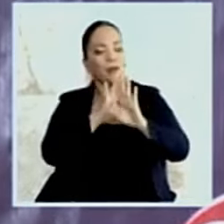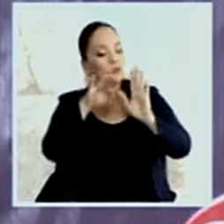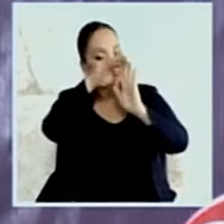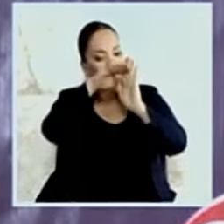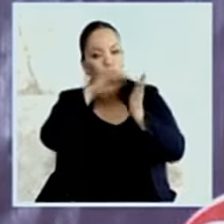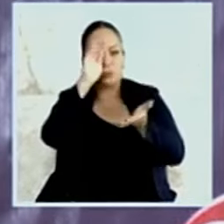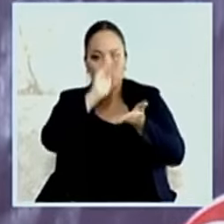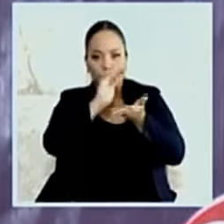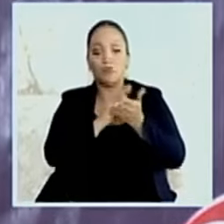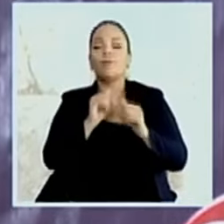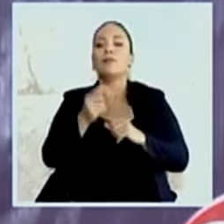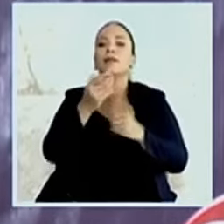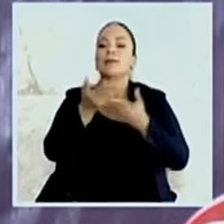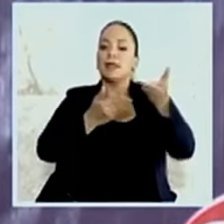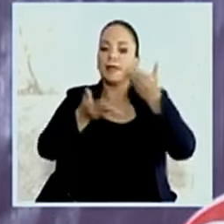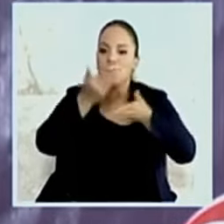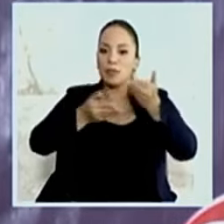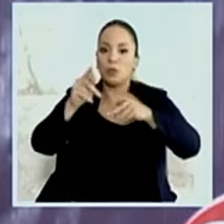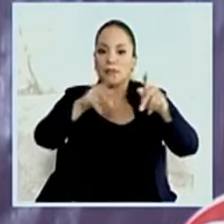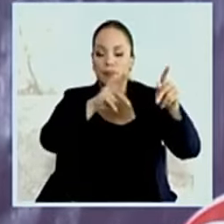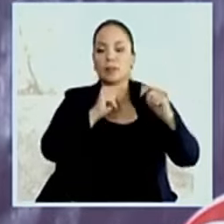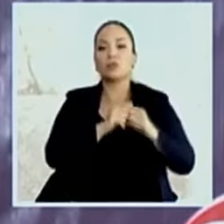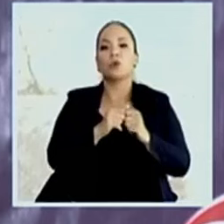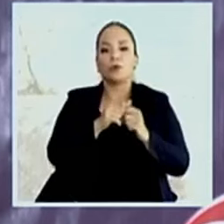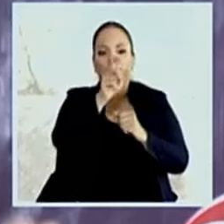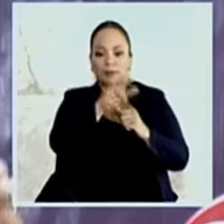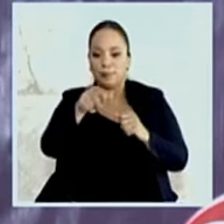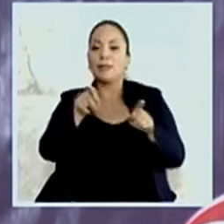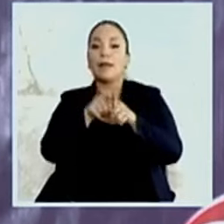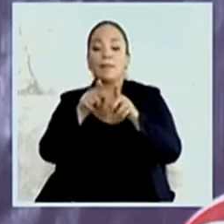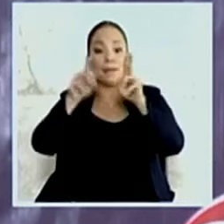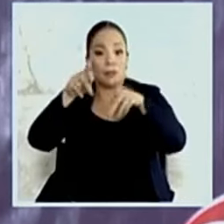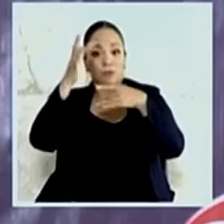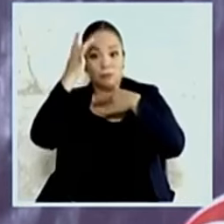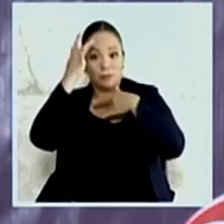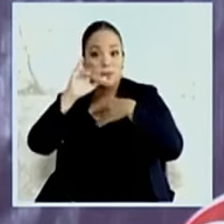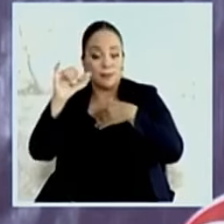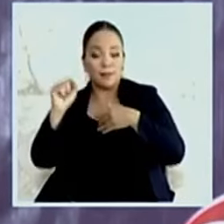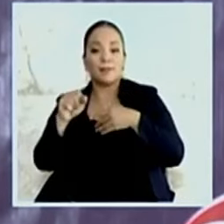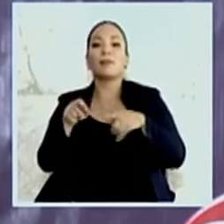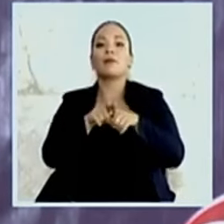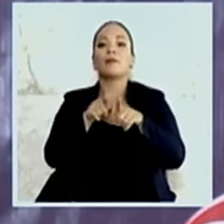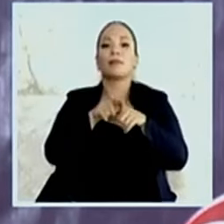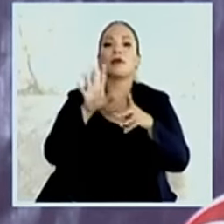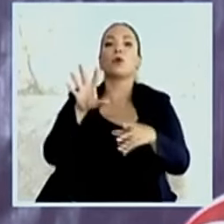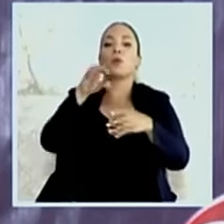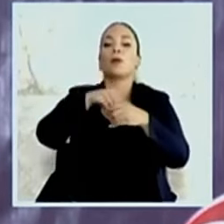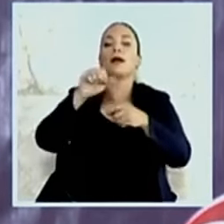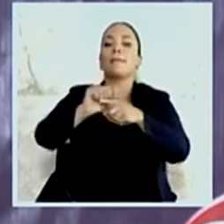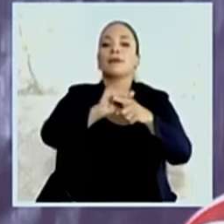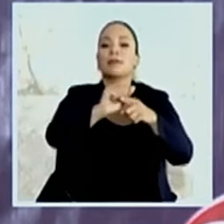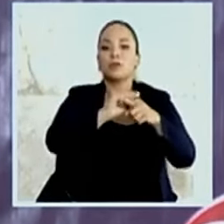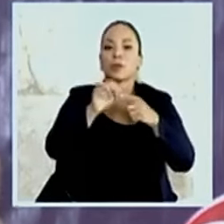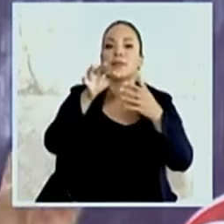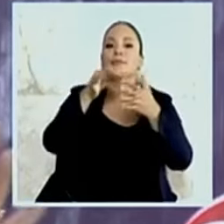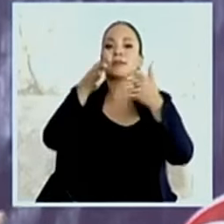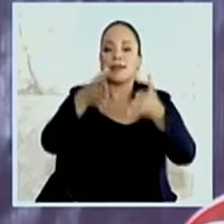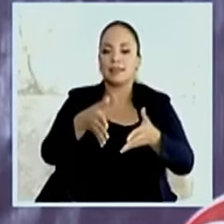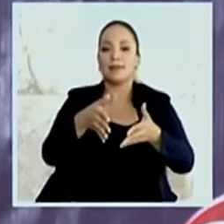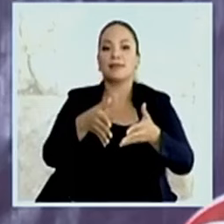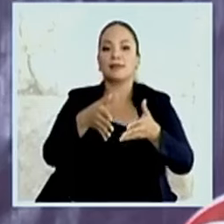sigue aportando, el INS sigue trabajando y estamos comprometidos con bajar las listas de espera, con un servicio